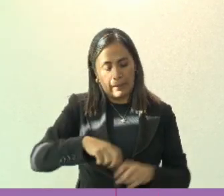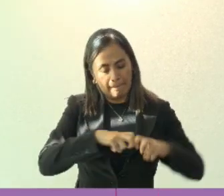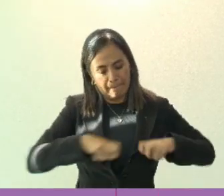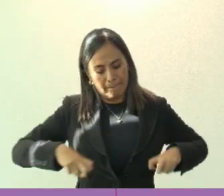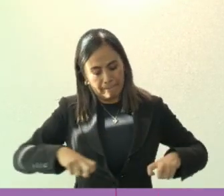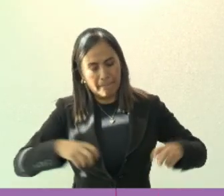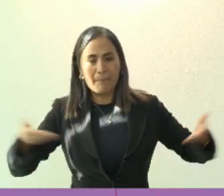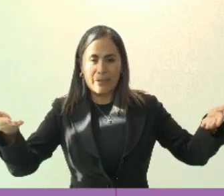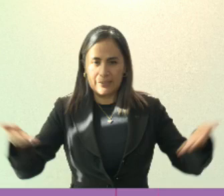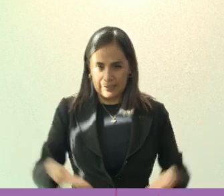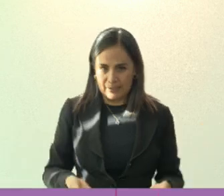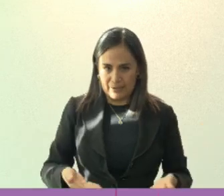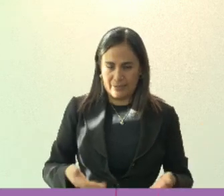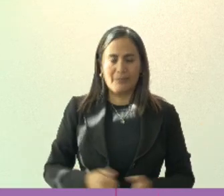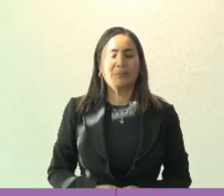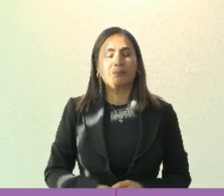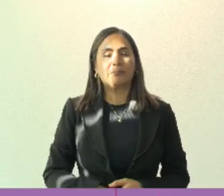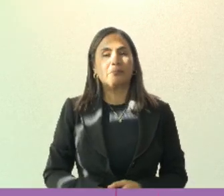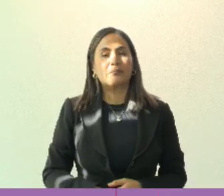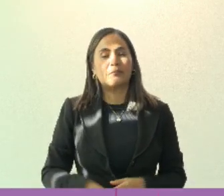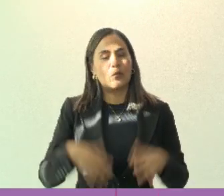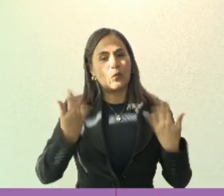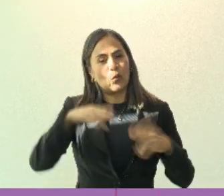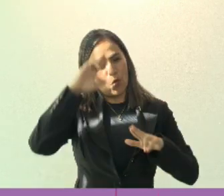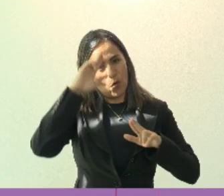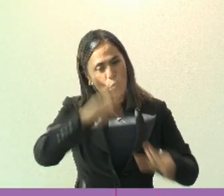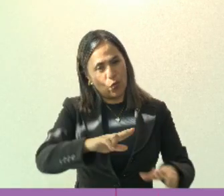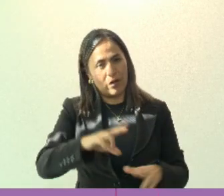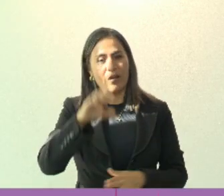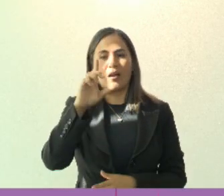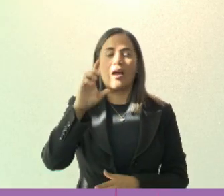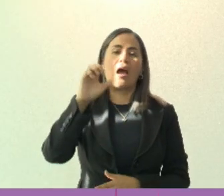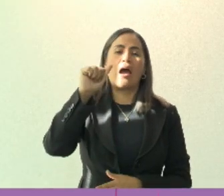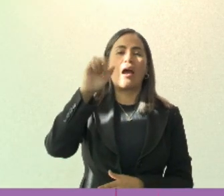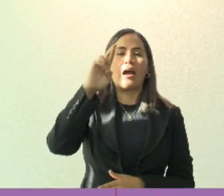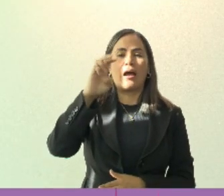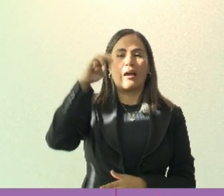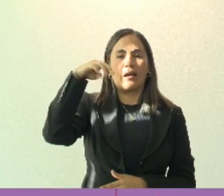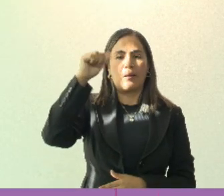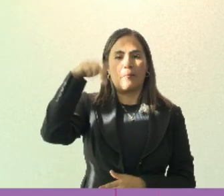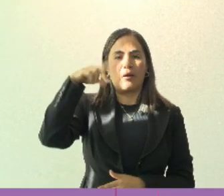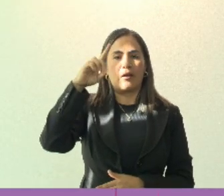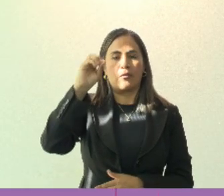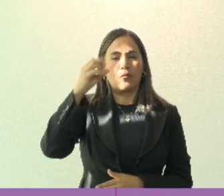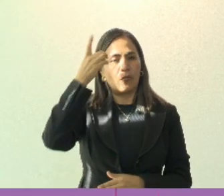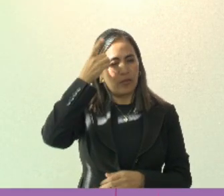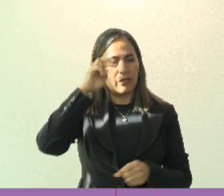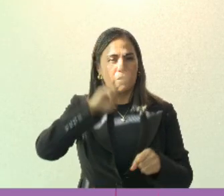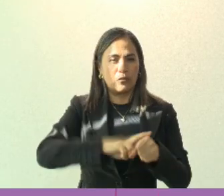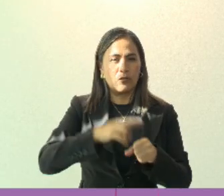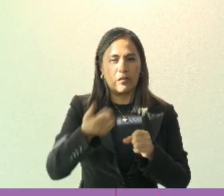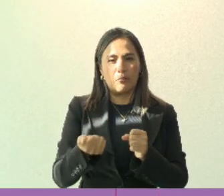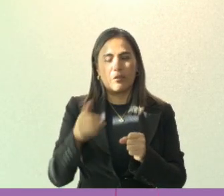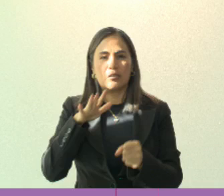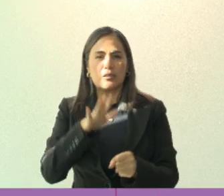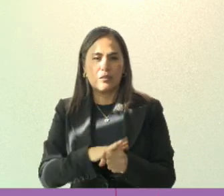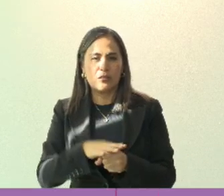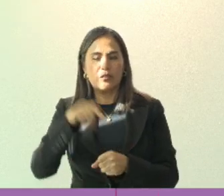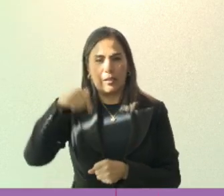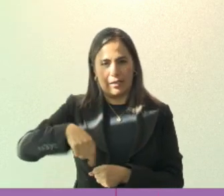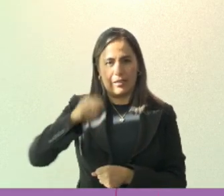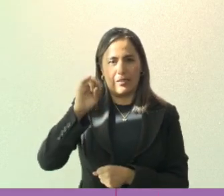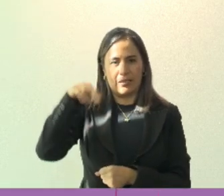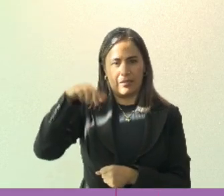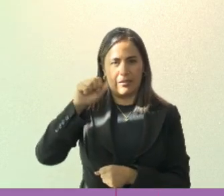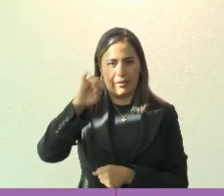panelistas. Nos honra con su presencia don Armando Carranza Camarena, director de Administración y Finanzas del INAP.